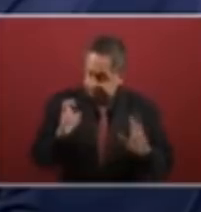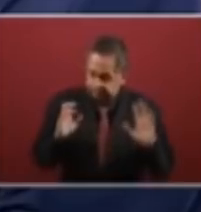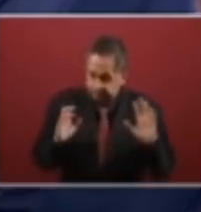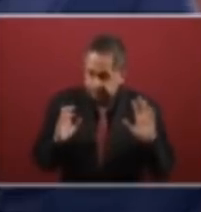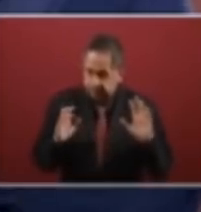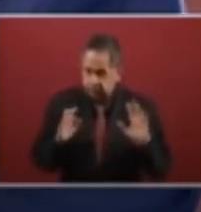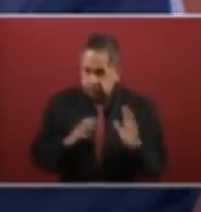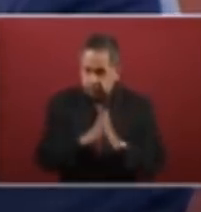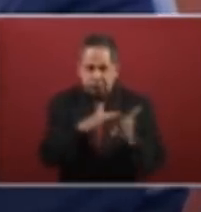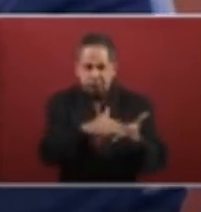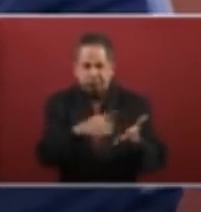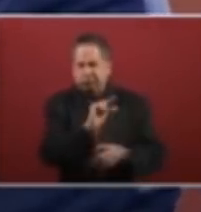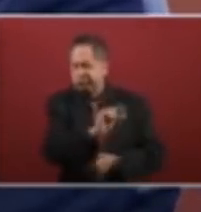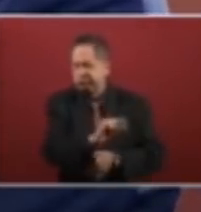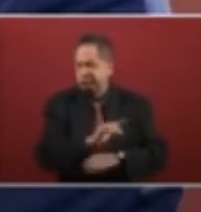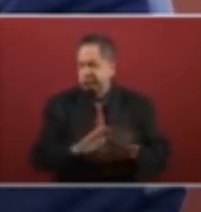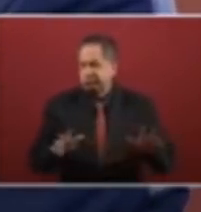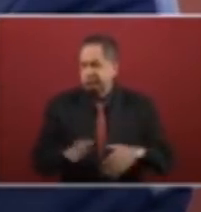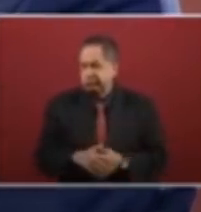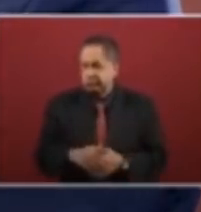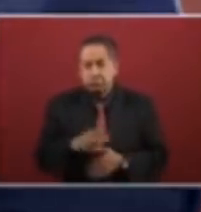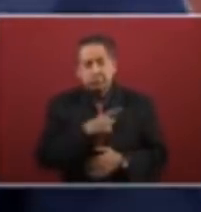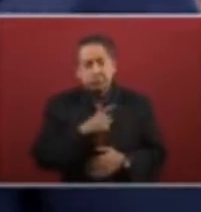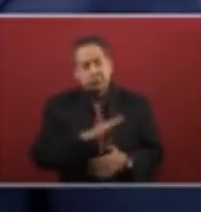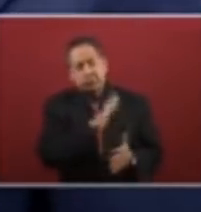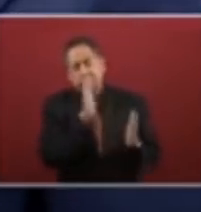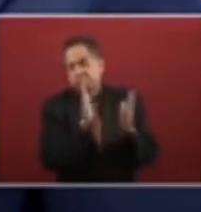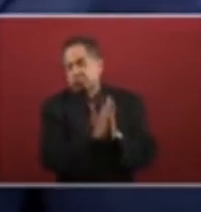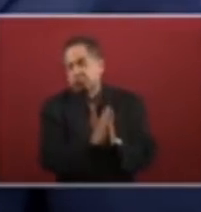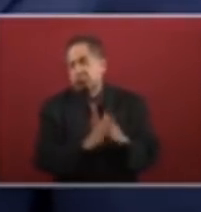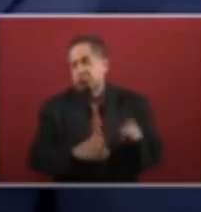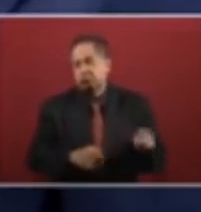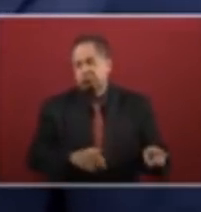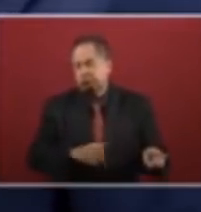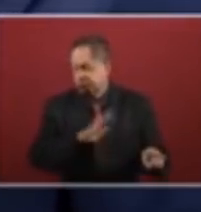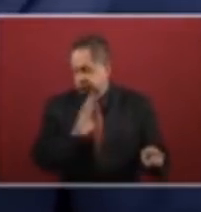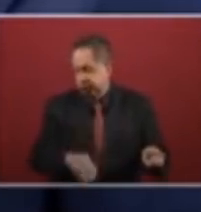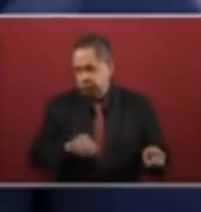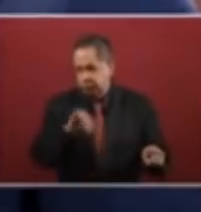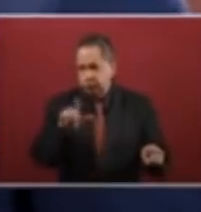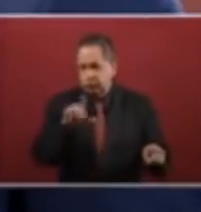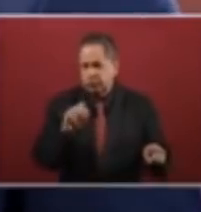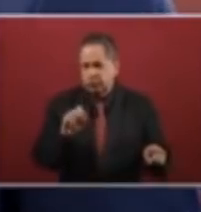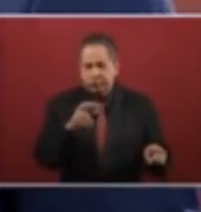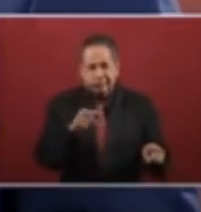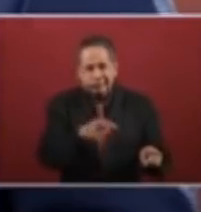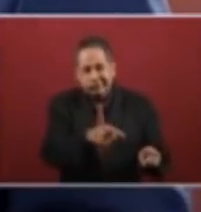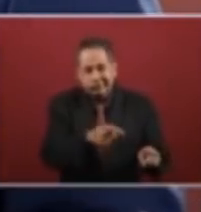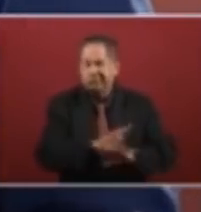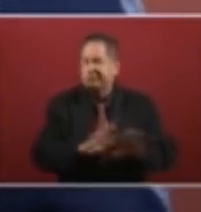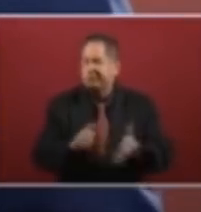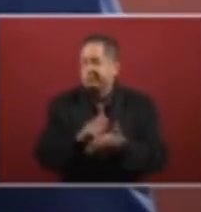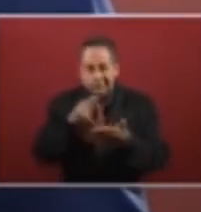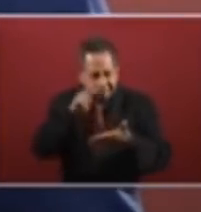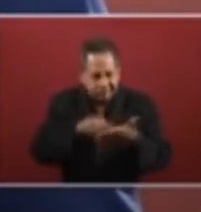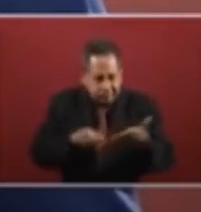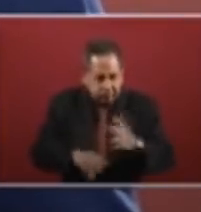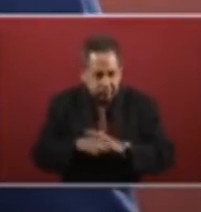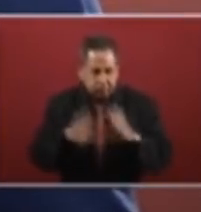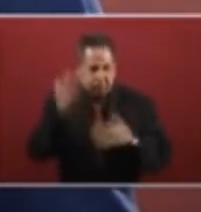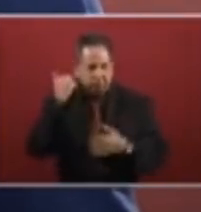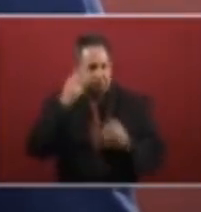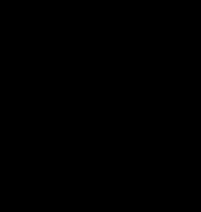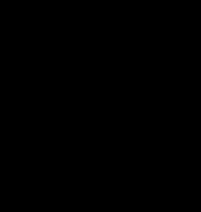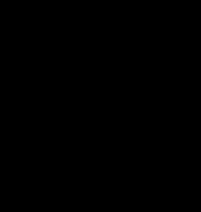lo leo poco ya, desde que falleció, don Julio Scherer, al que admiraba